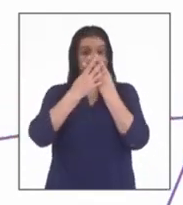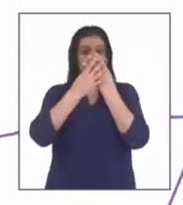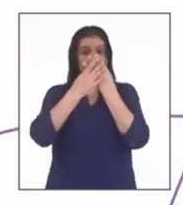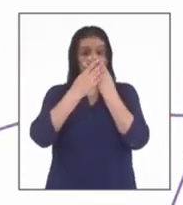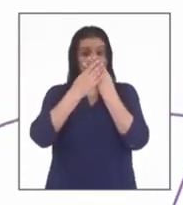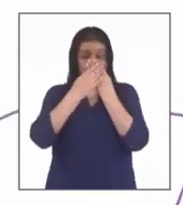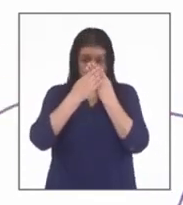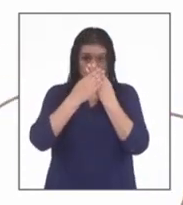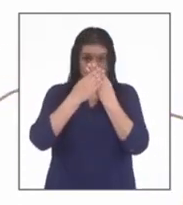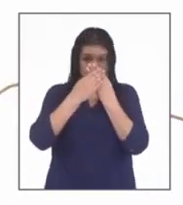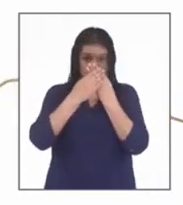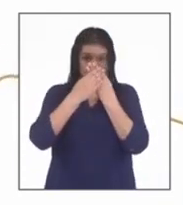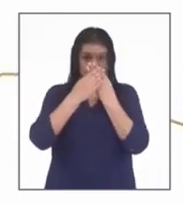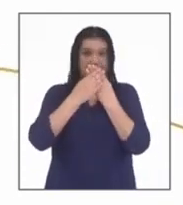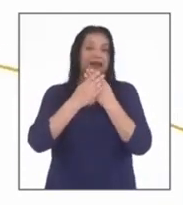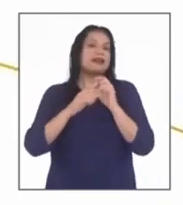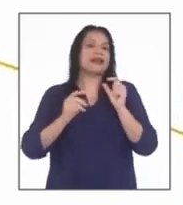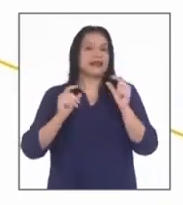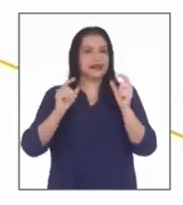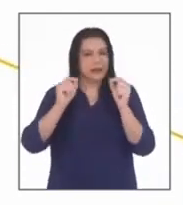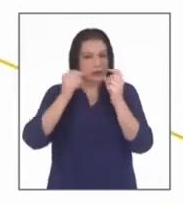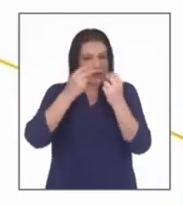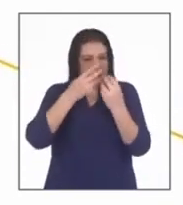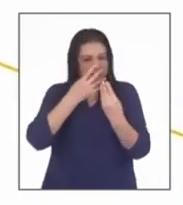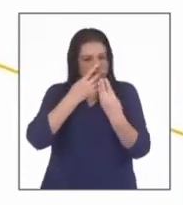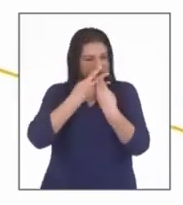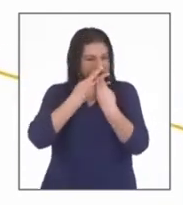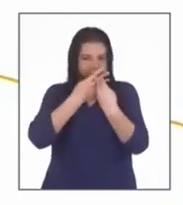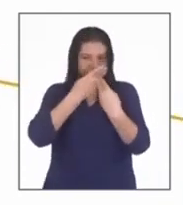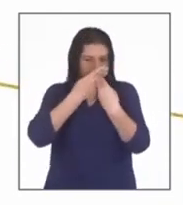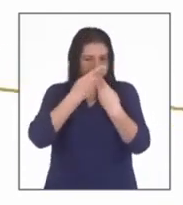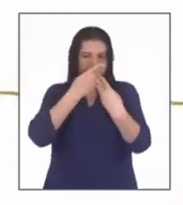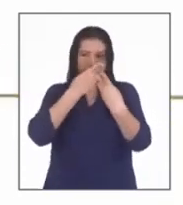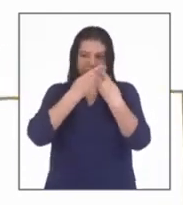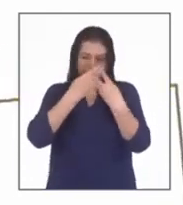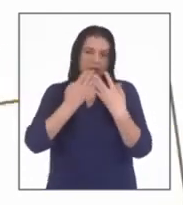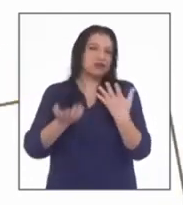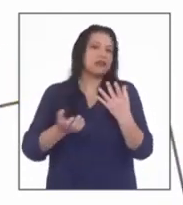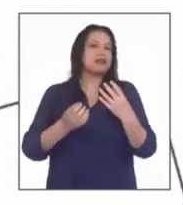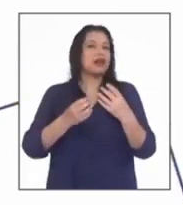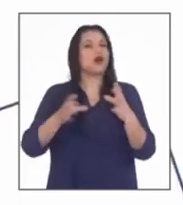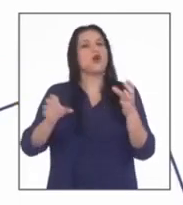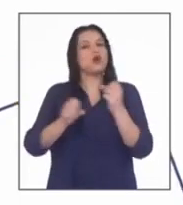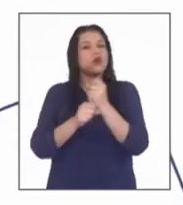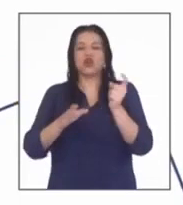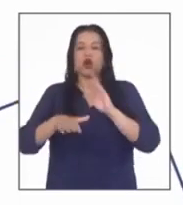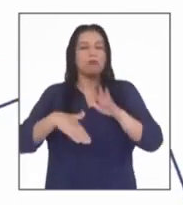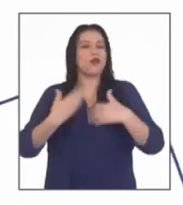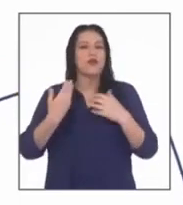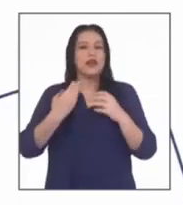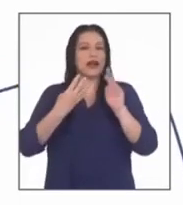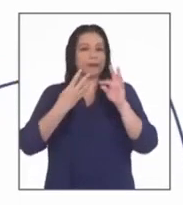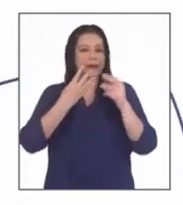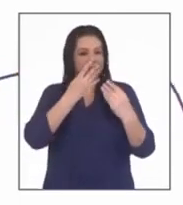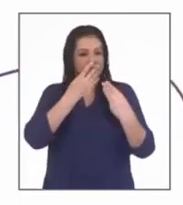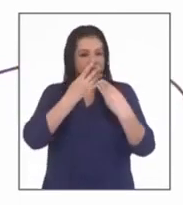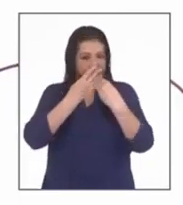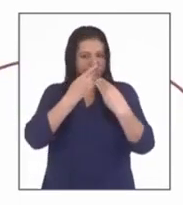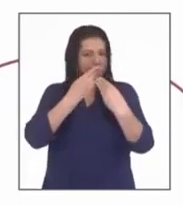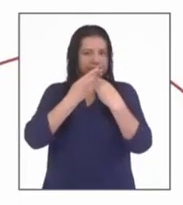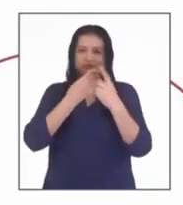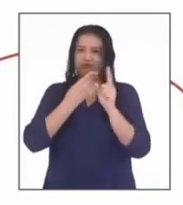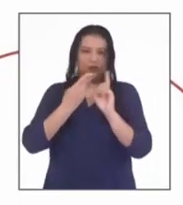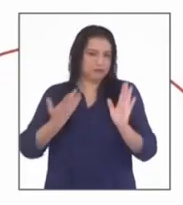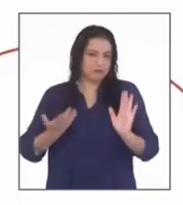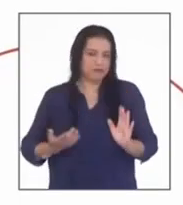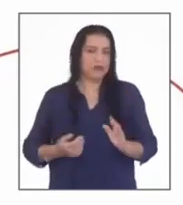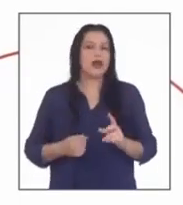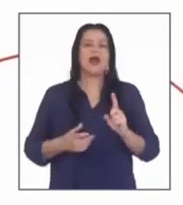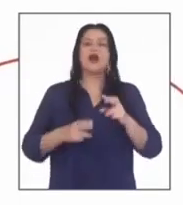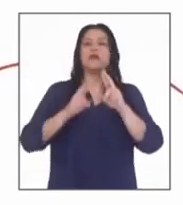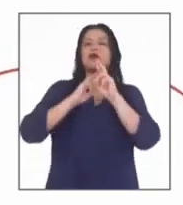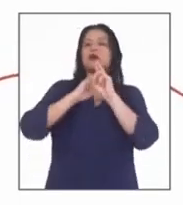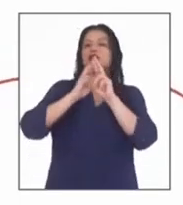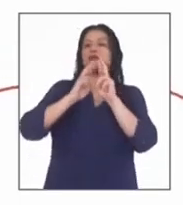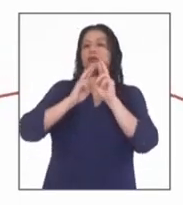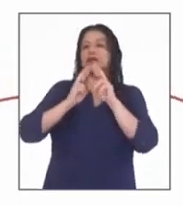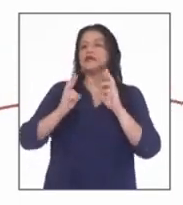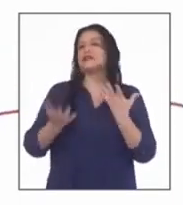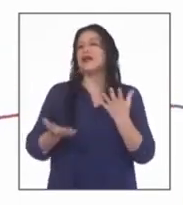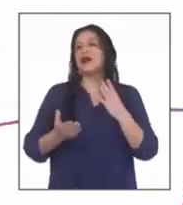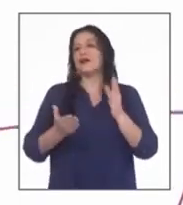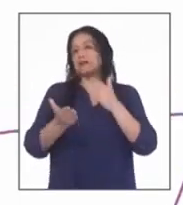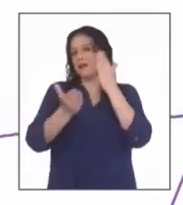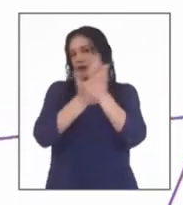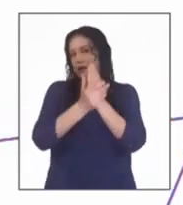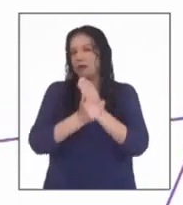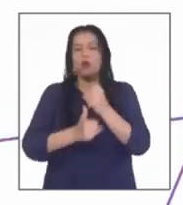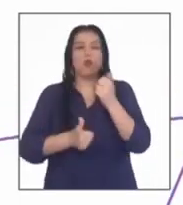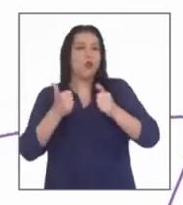más pequeñas que el menor tamaño posible del coronavirus, por lo que se concluye que no podrá pasar por dicha mascarilla. Como respuesta a la situación